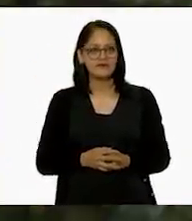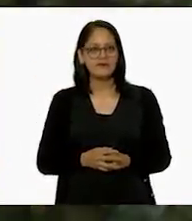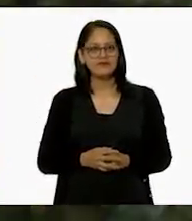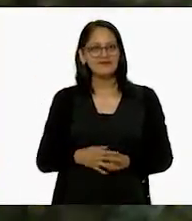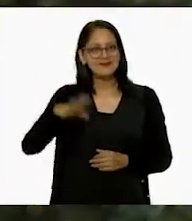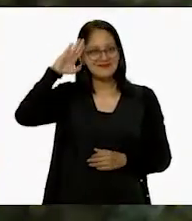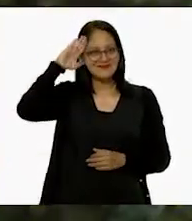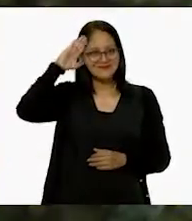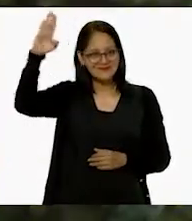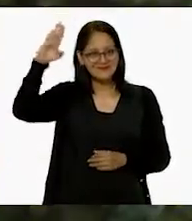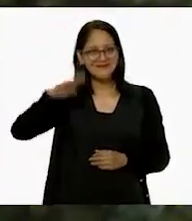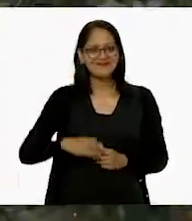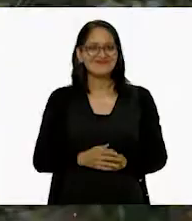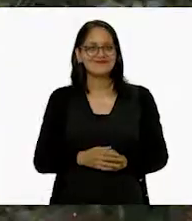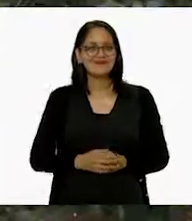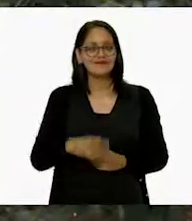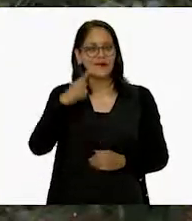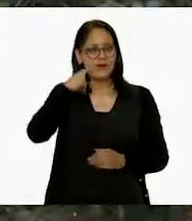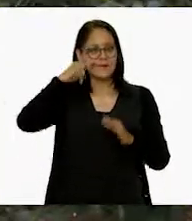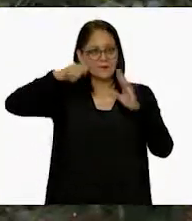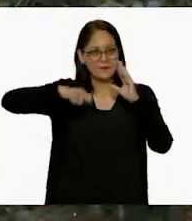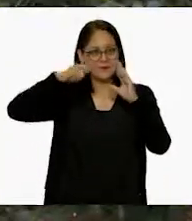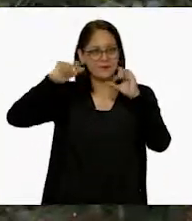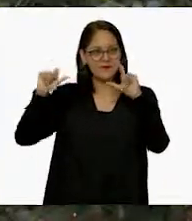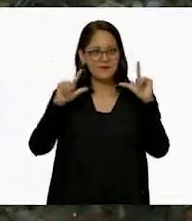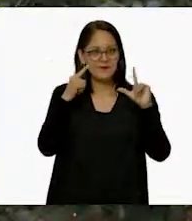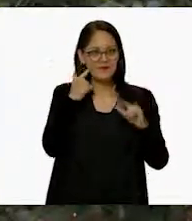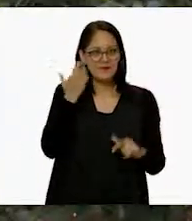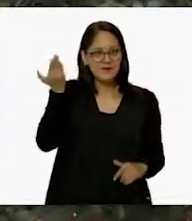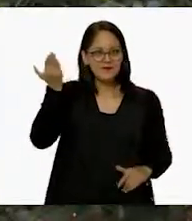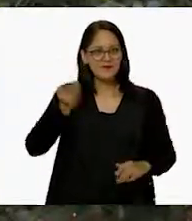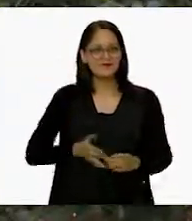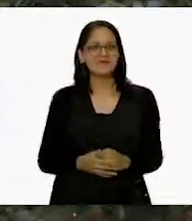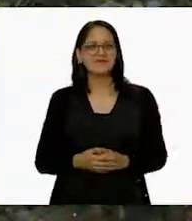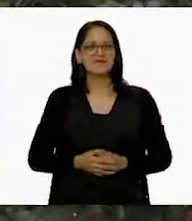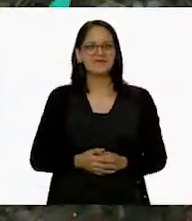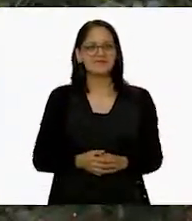¡Hola! ¡Vamos a ver el siguiente video!